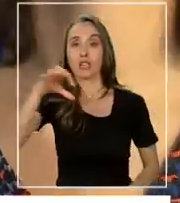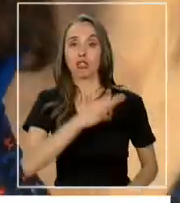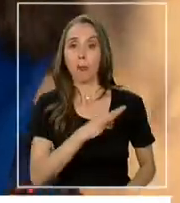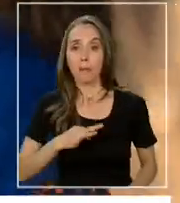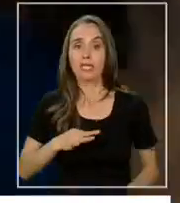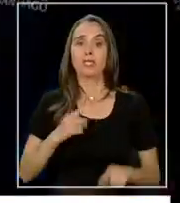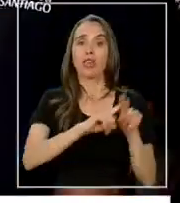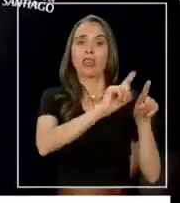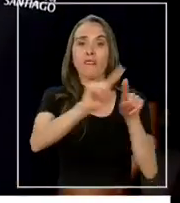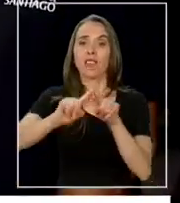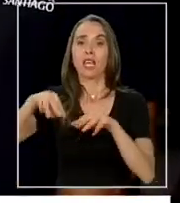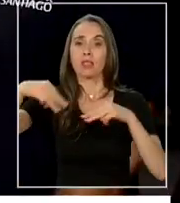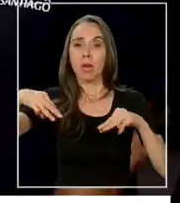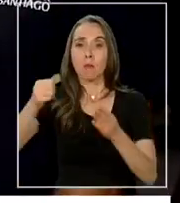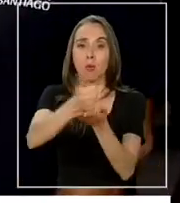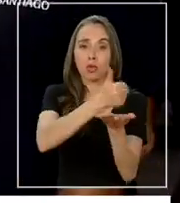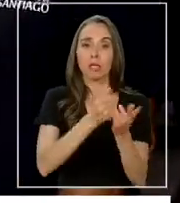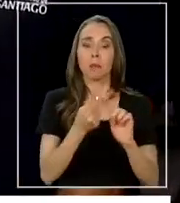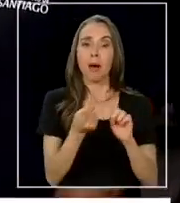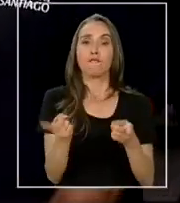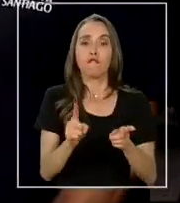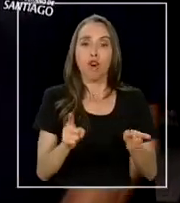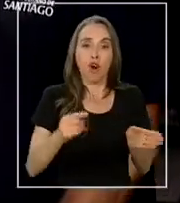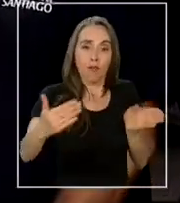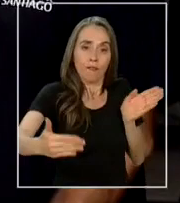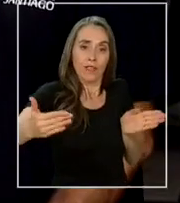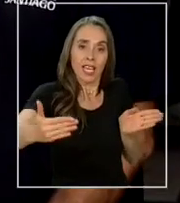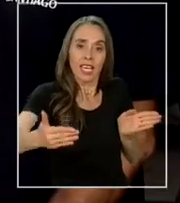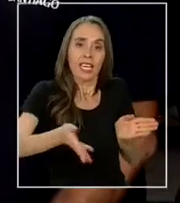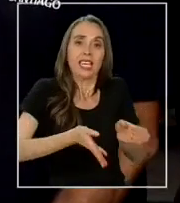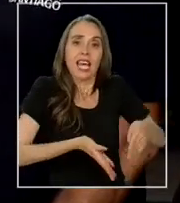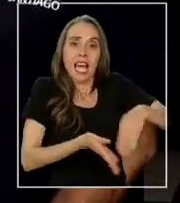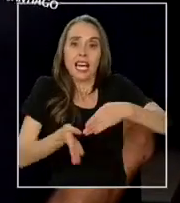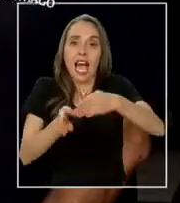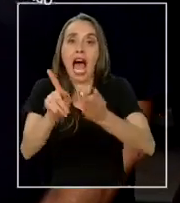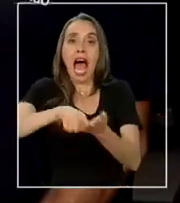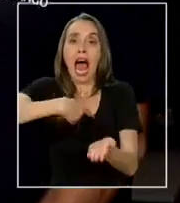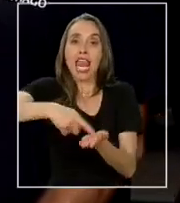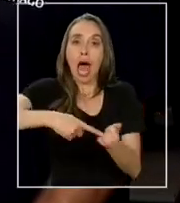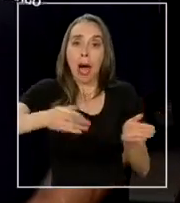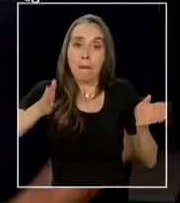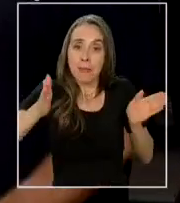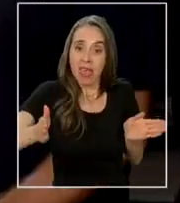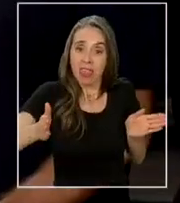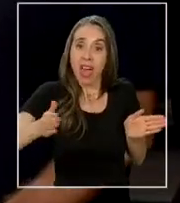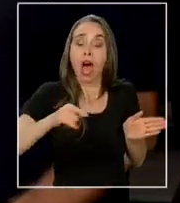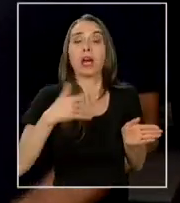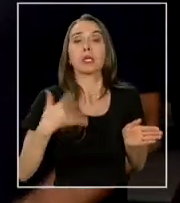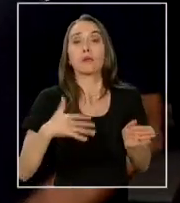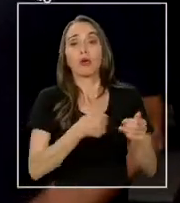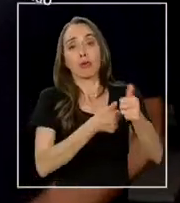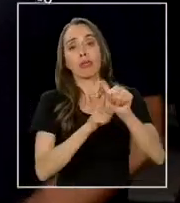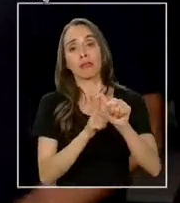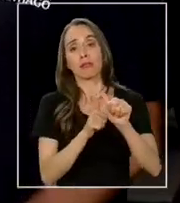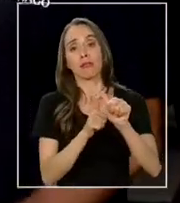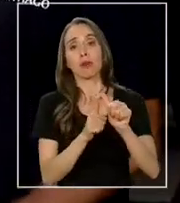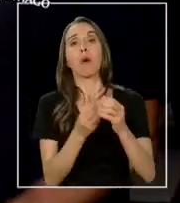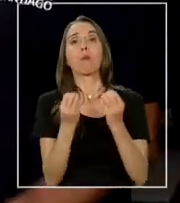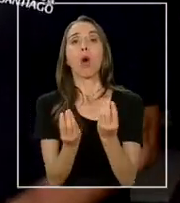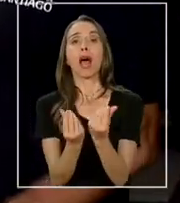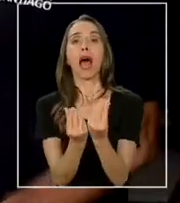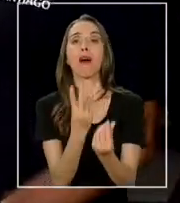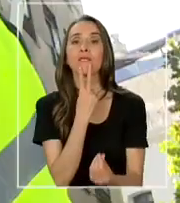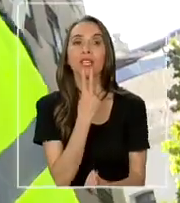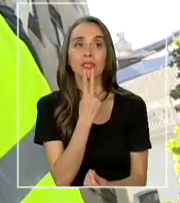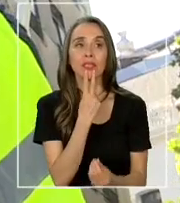y municipios. Recuperar el eje Alameda es un desafío fundamental para poder tener una buena calidad